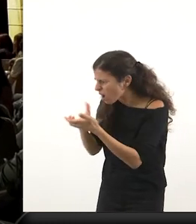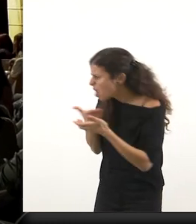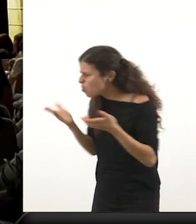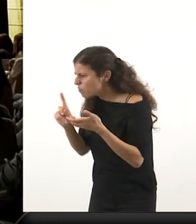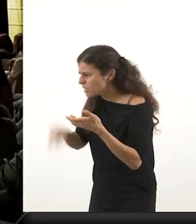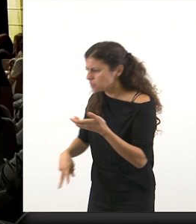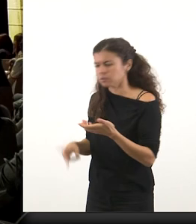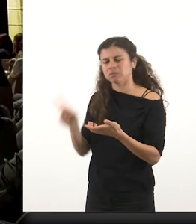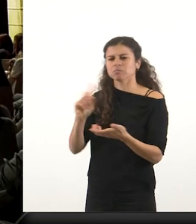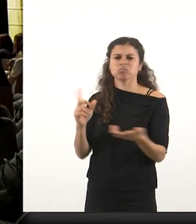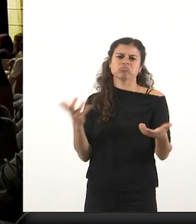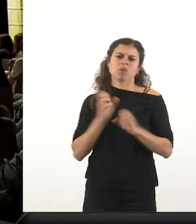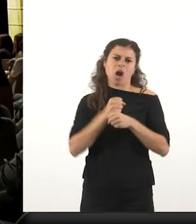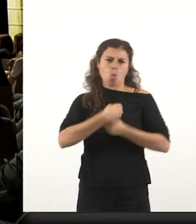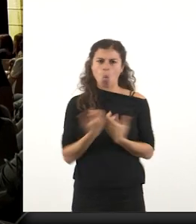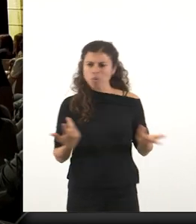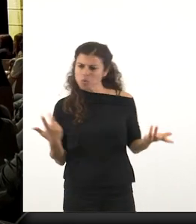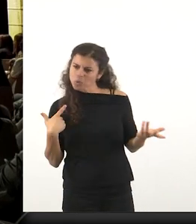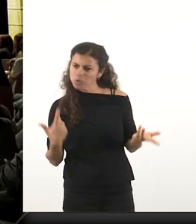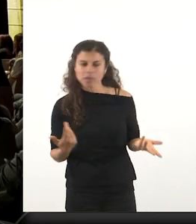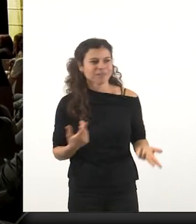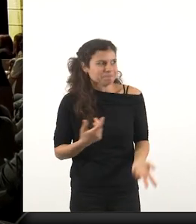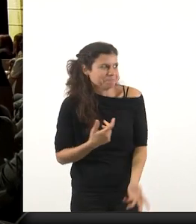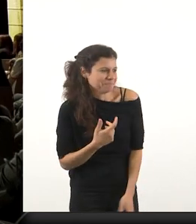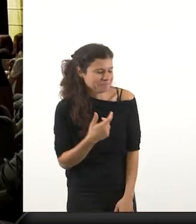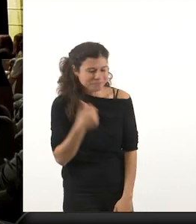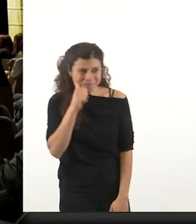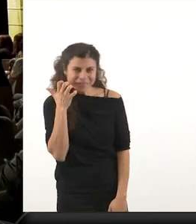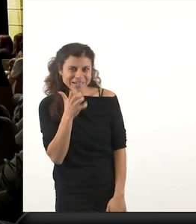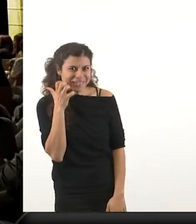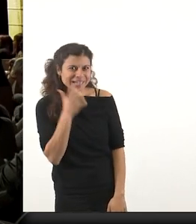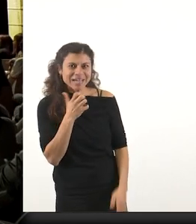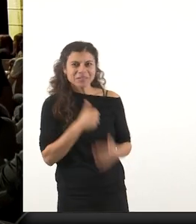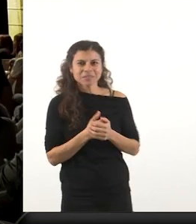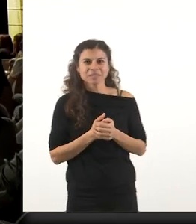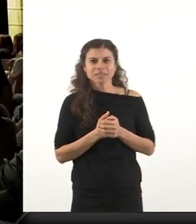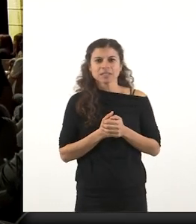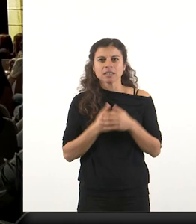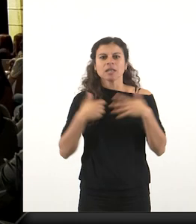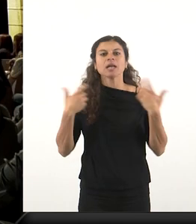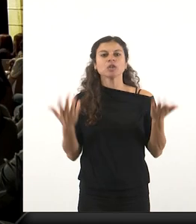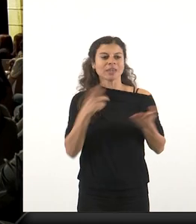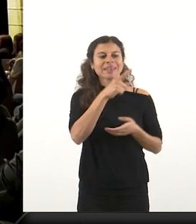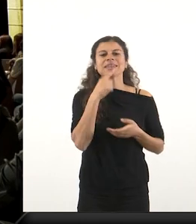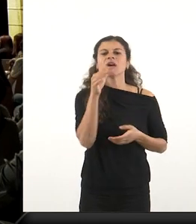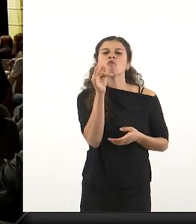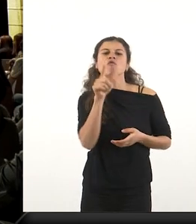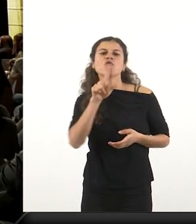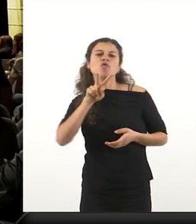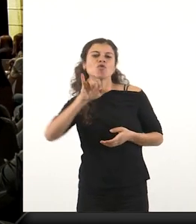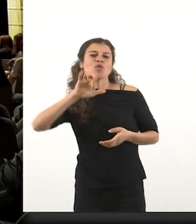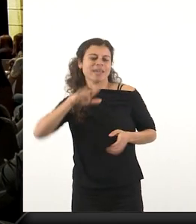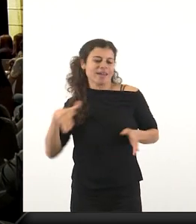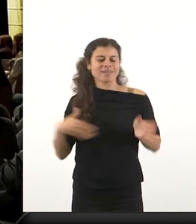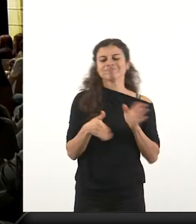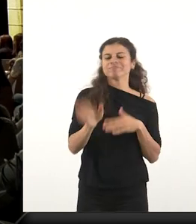desconfiando el uno del otro, vaya agobiazo de relación. Qué tío más raro. Y Lolo, en mi discurso, fluir. Él me dice, chiquilla, si hemos